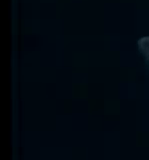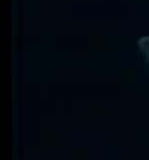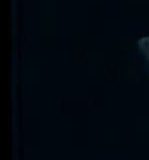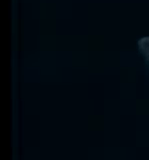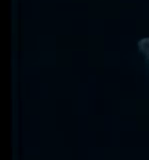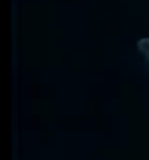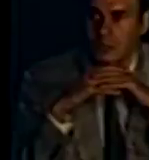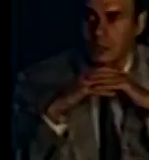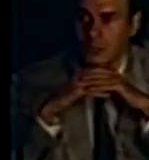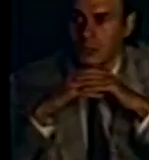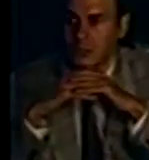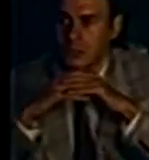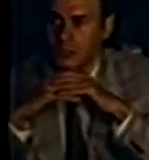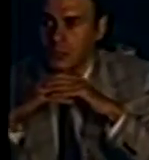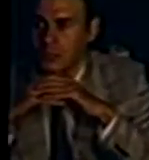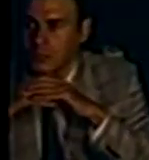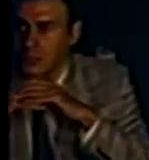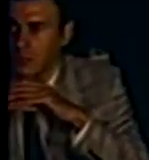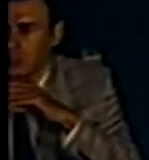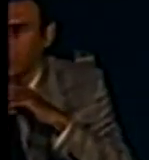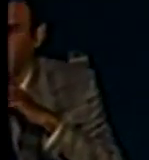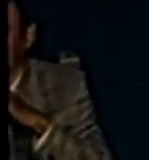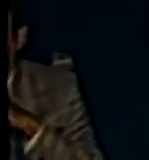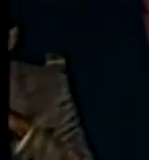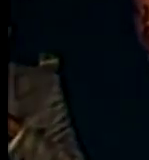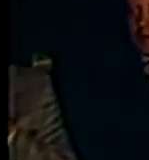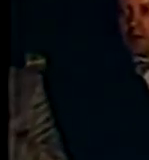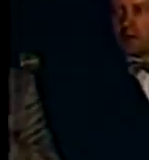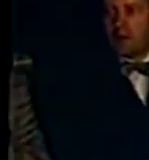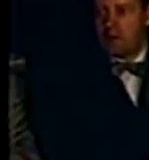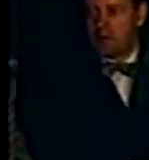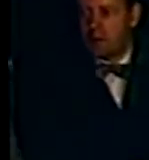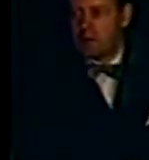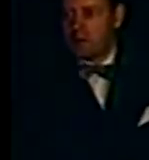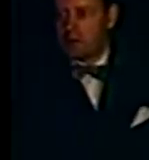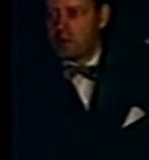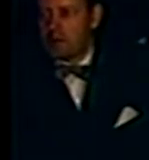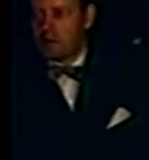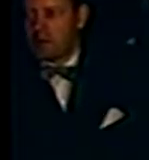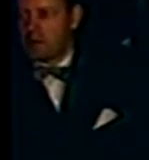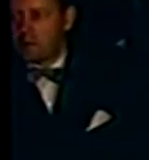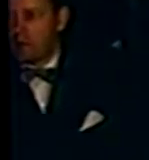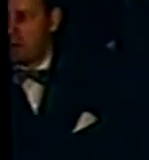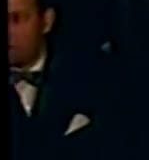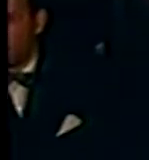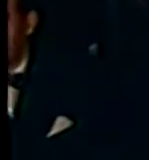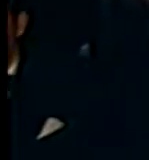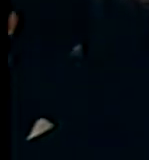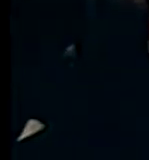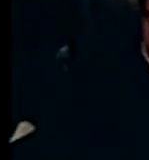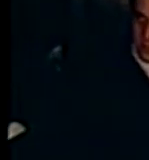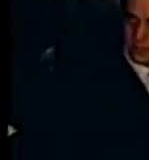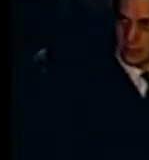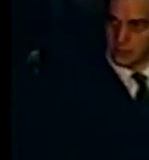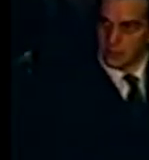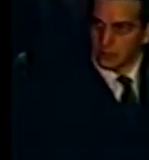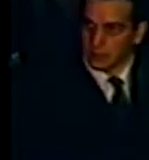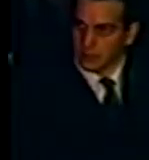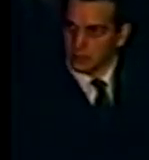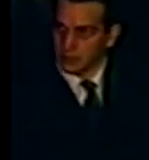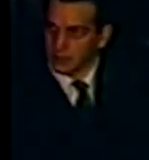de la tarde. En las esquinas, grupos de silencio a las 5 de la tarde. Y el toro